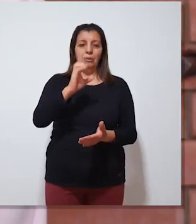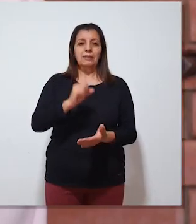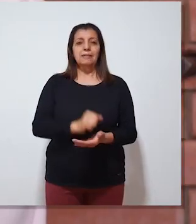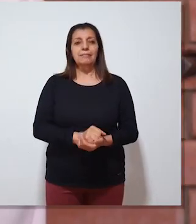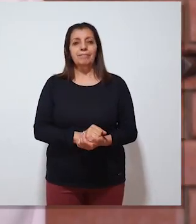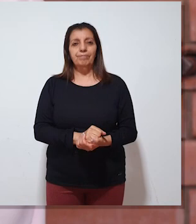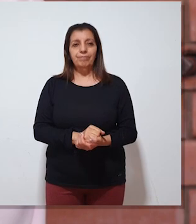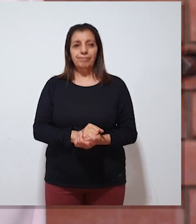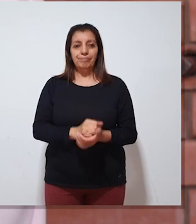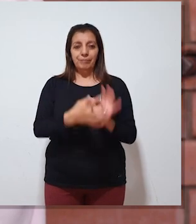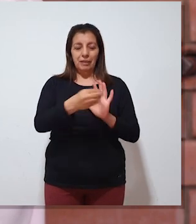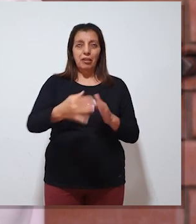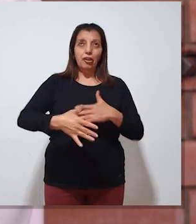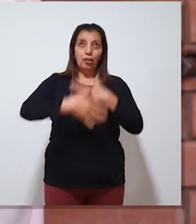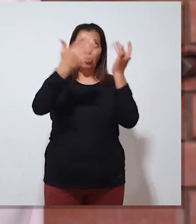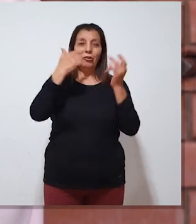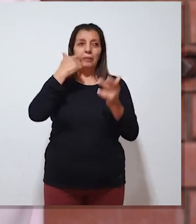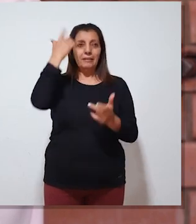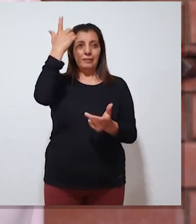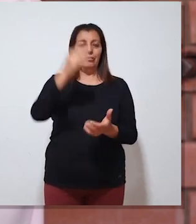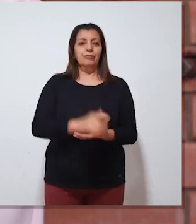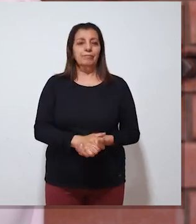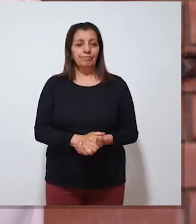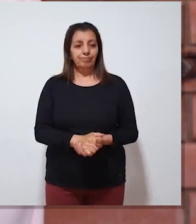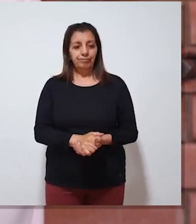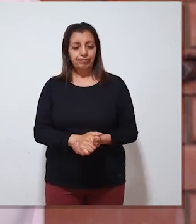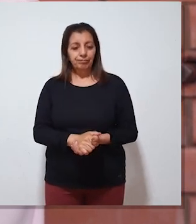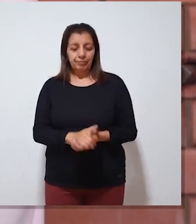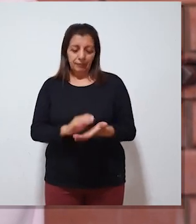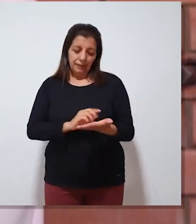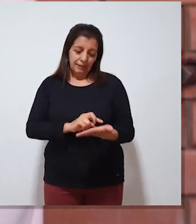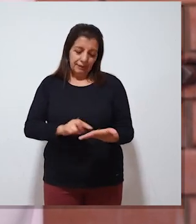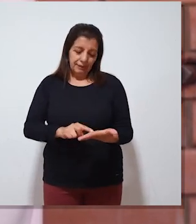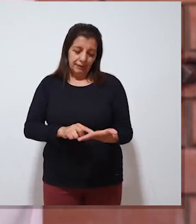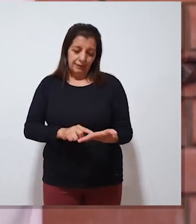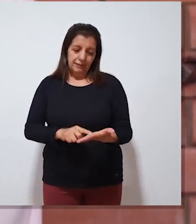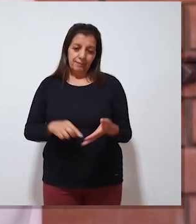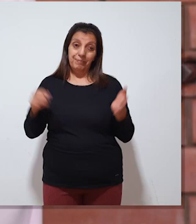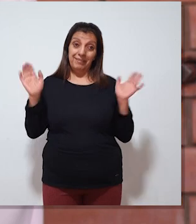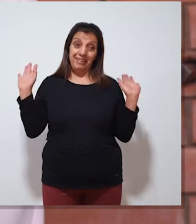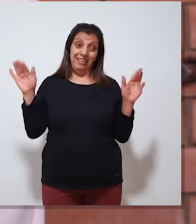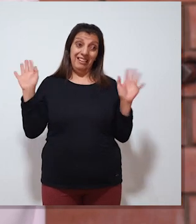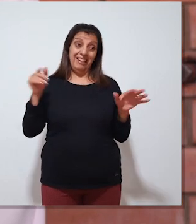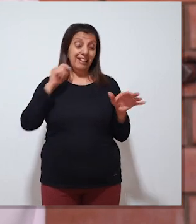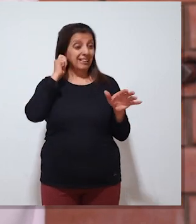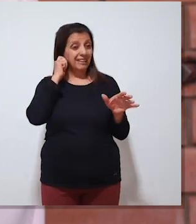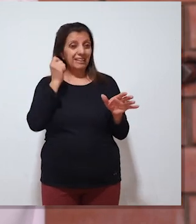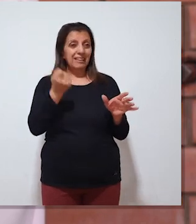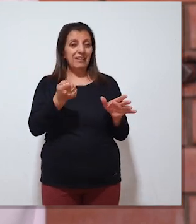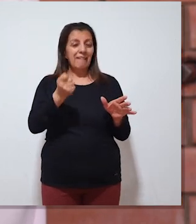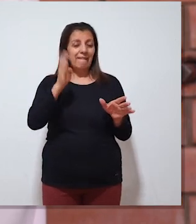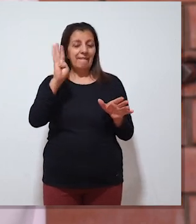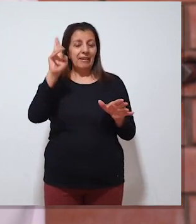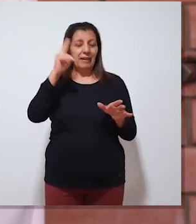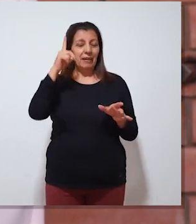El ángel Gabriel fue enviado por Dios a una ciudad de Galilea llamada Nazaret, a una virgen